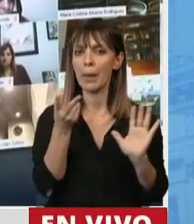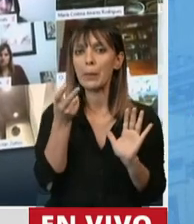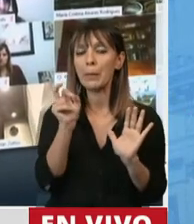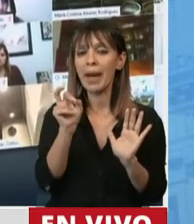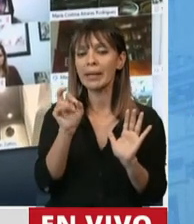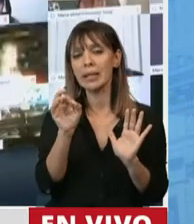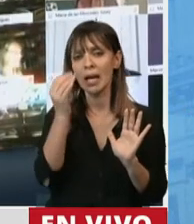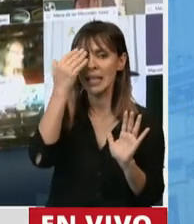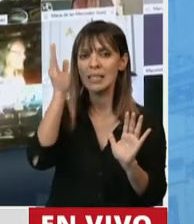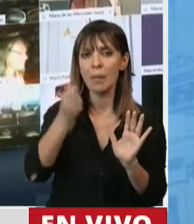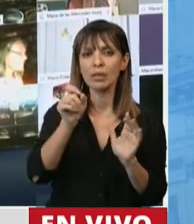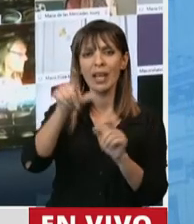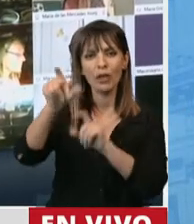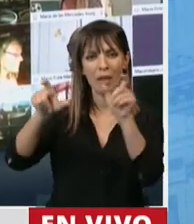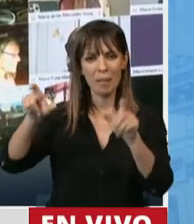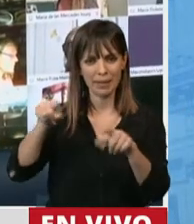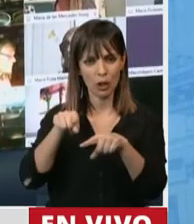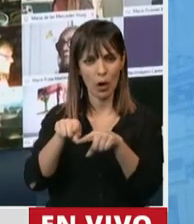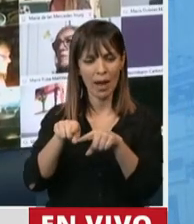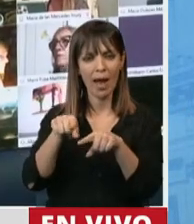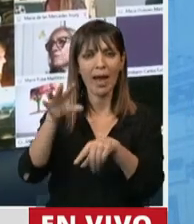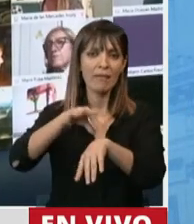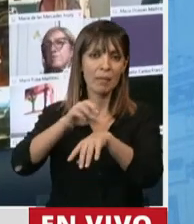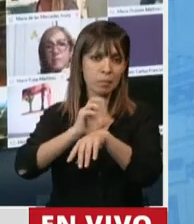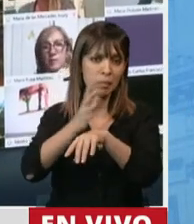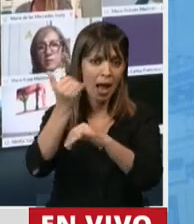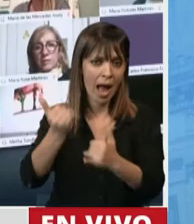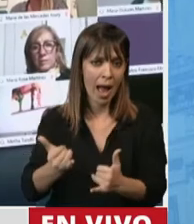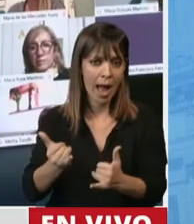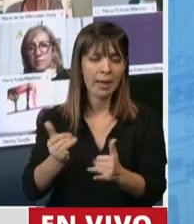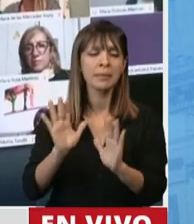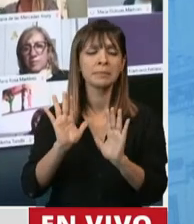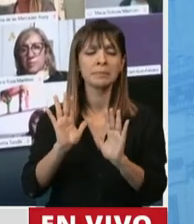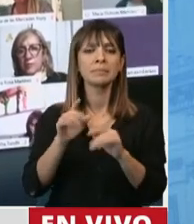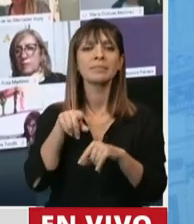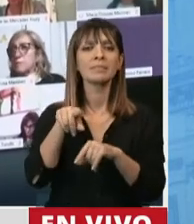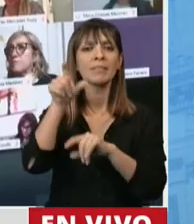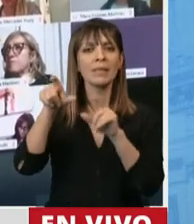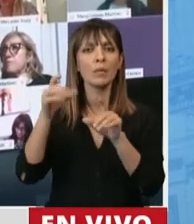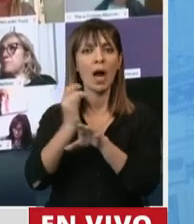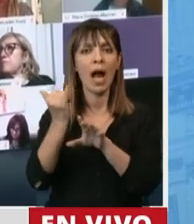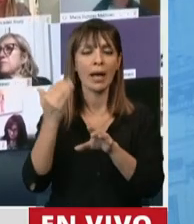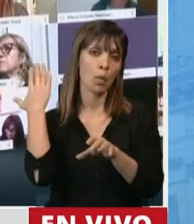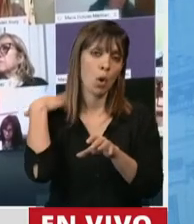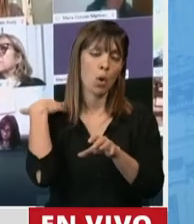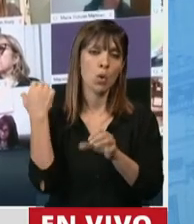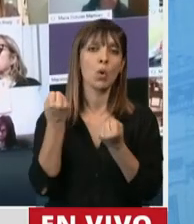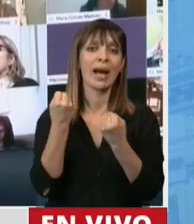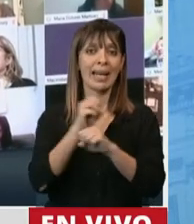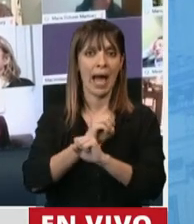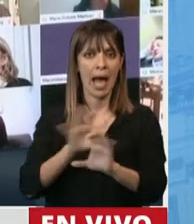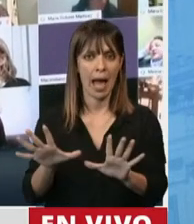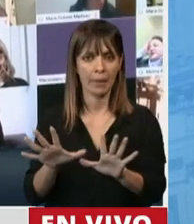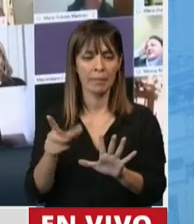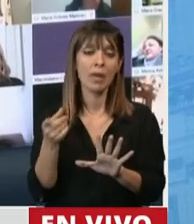un 15% de este 20%, o sea, el 15% del total, hacen una neumonía bastante severa.